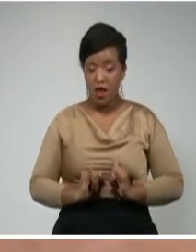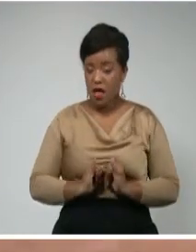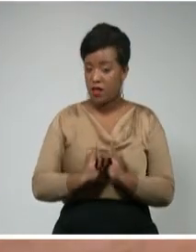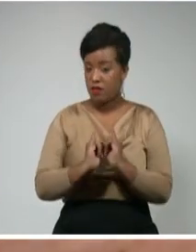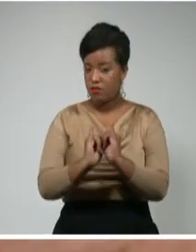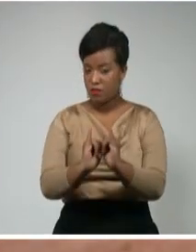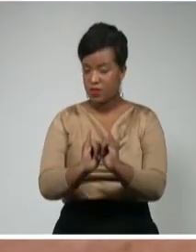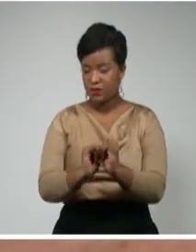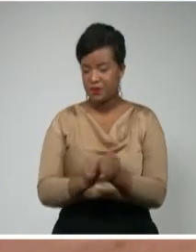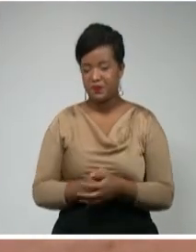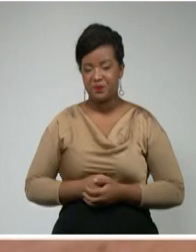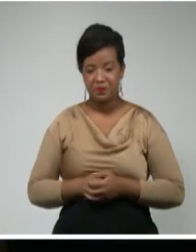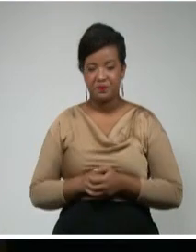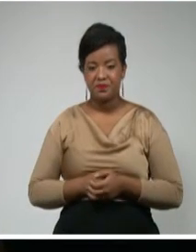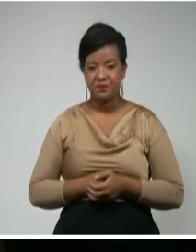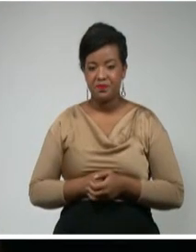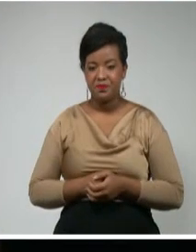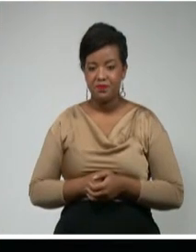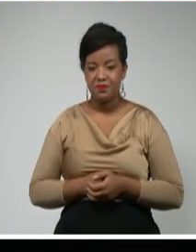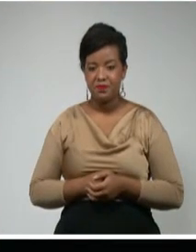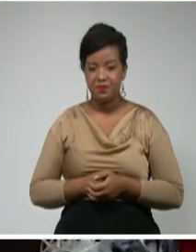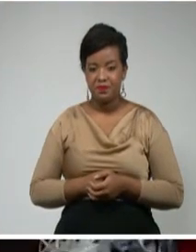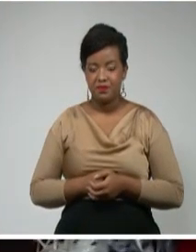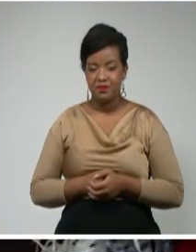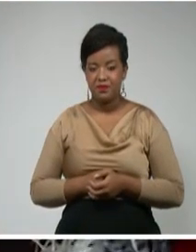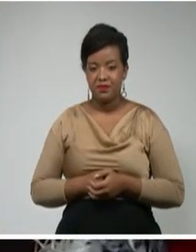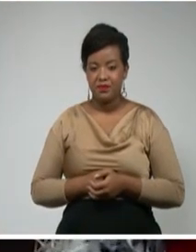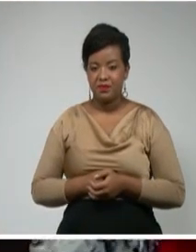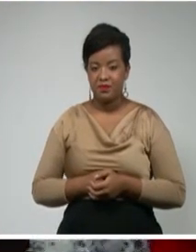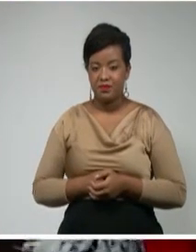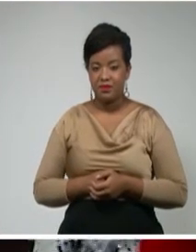Joan Bárcena y Gianni López Brito, Sistema Informativo de la Televisión Cubana.